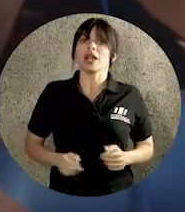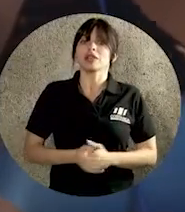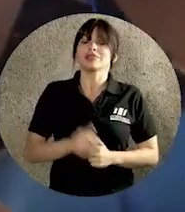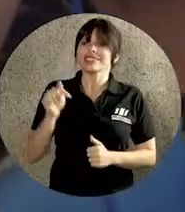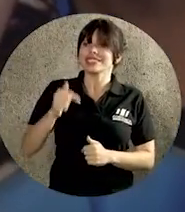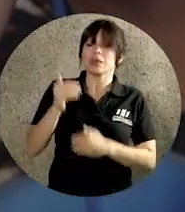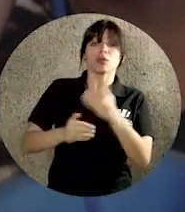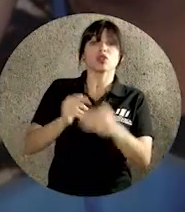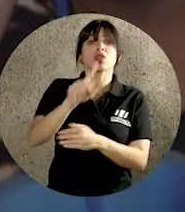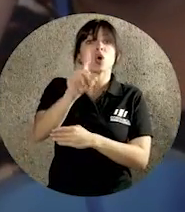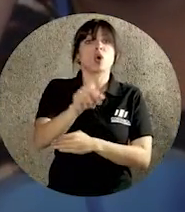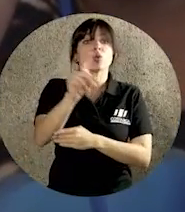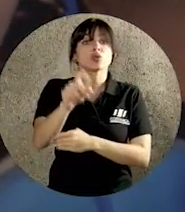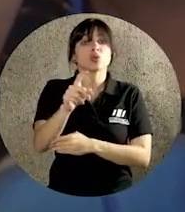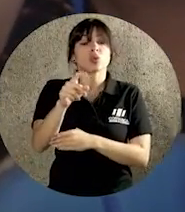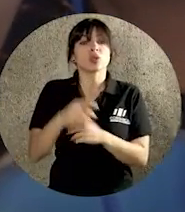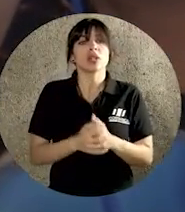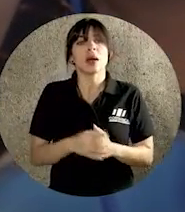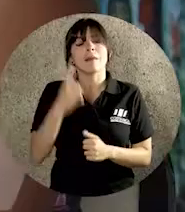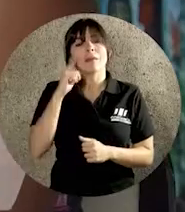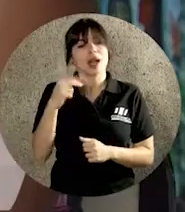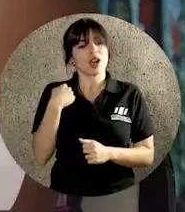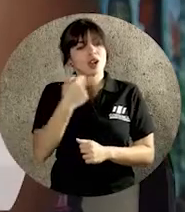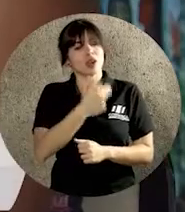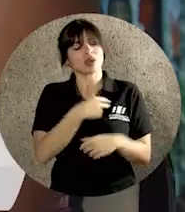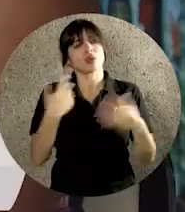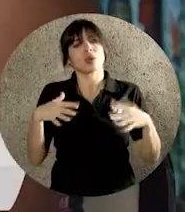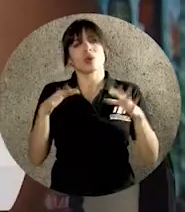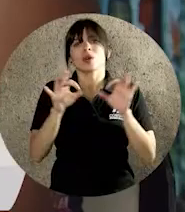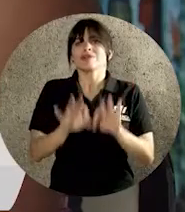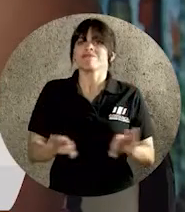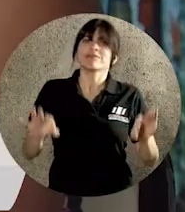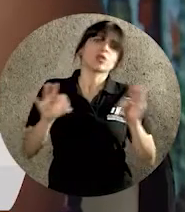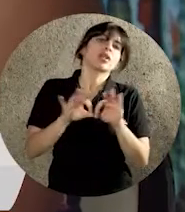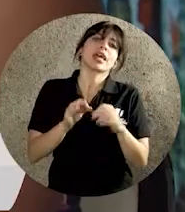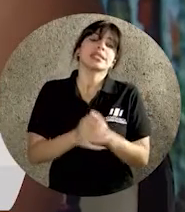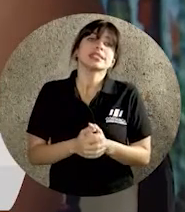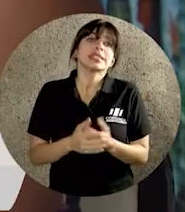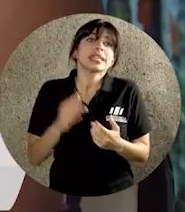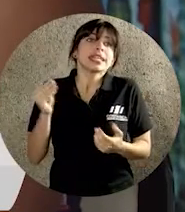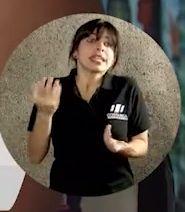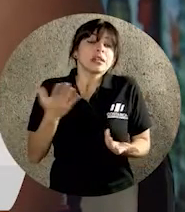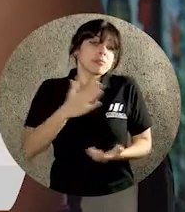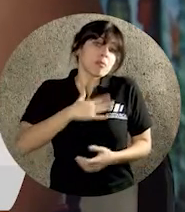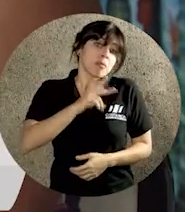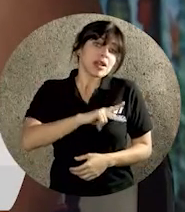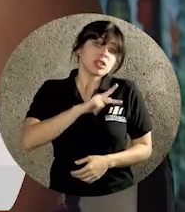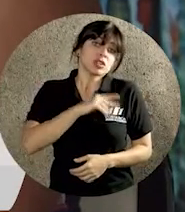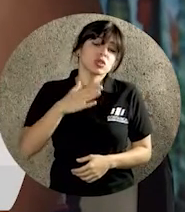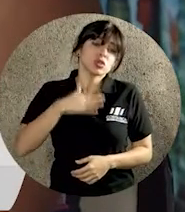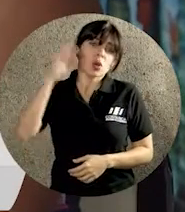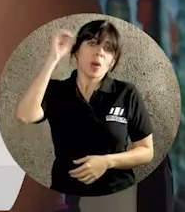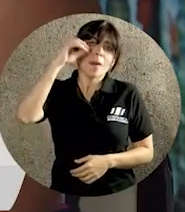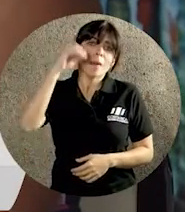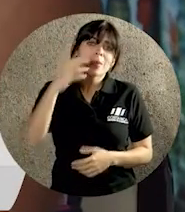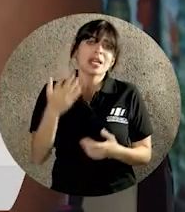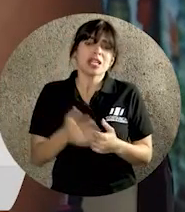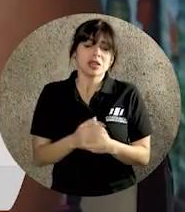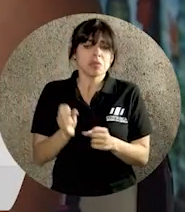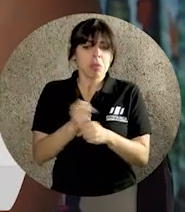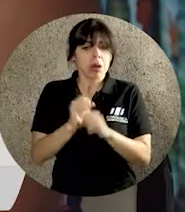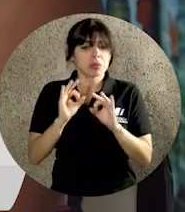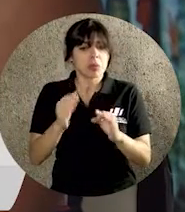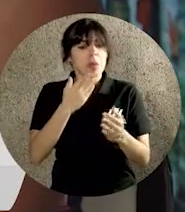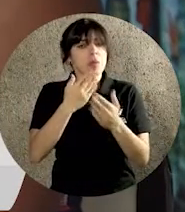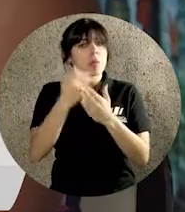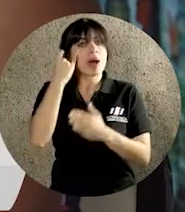Este proceso de consulta para nosotros es de mucha importancia, ¿verdad? Y en lo personal opino que pues está haciendo muy bien,